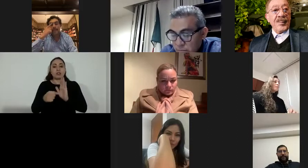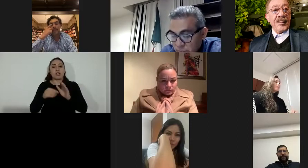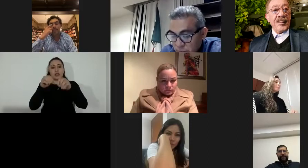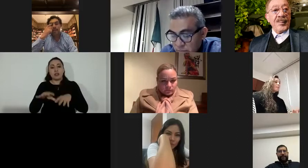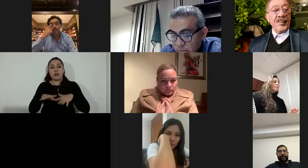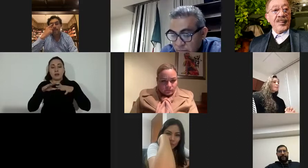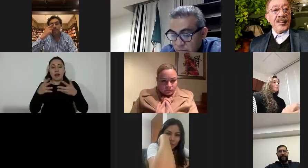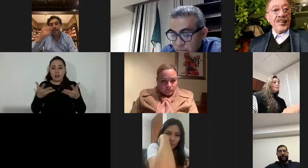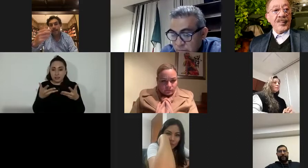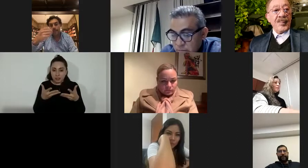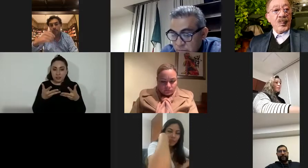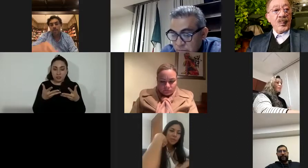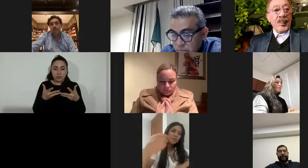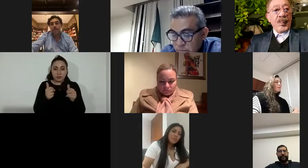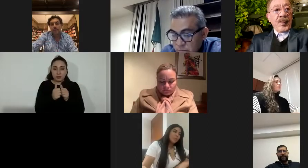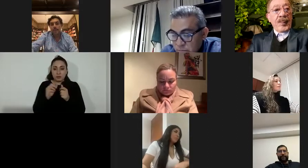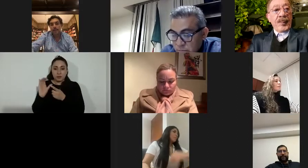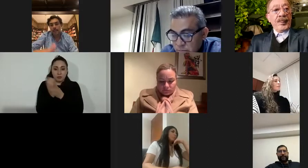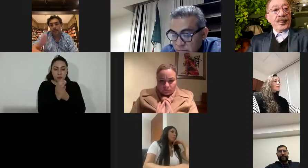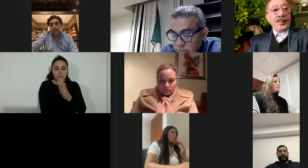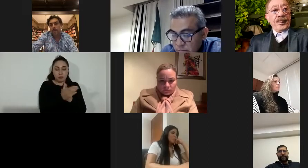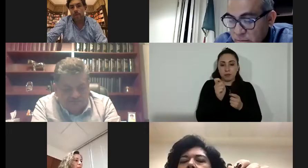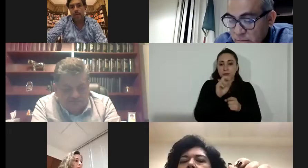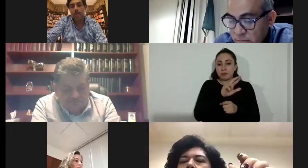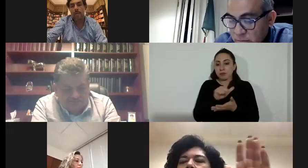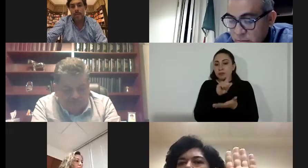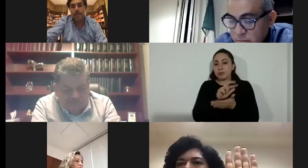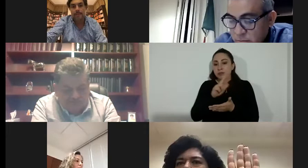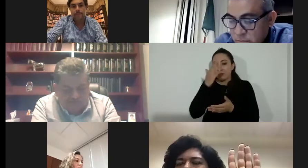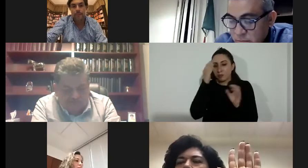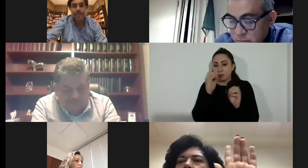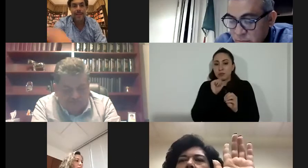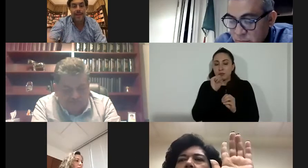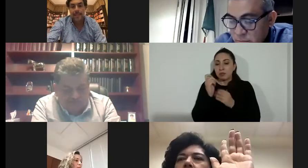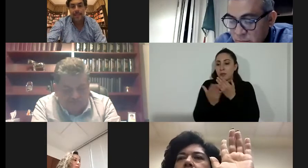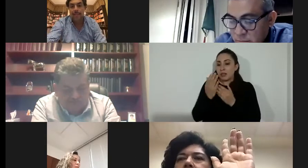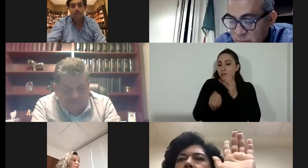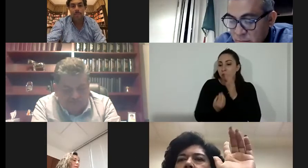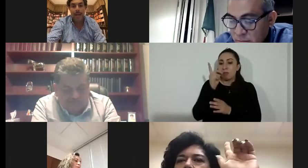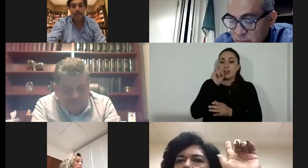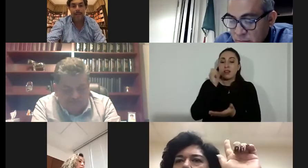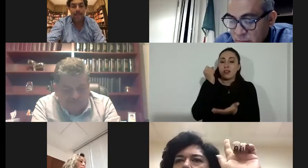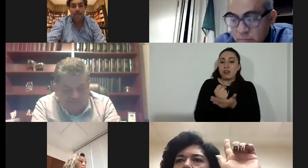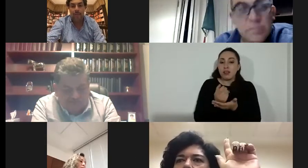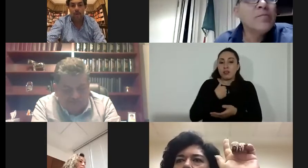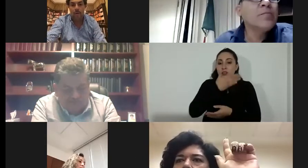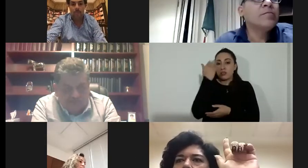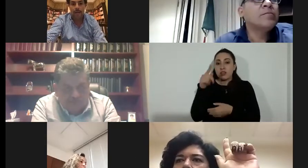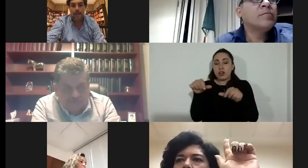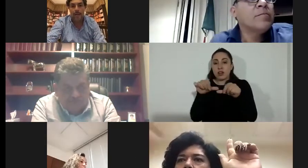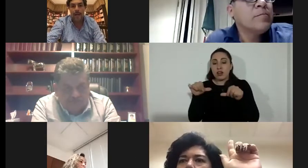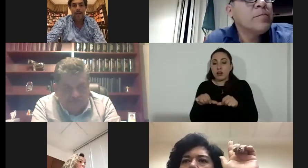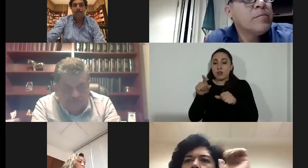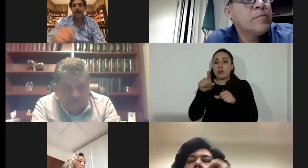han mandado hacia las comisiones de nuevo origen. No sé si servicios parlamentarios a lo mejor nos